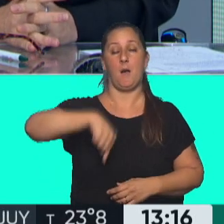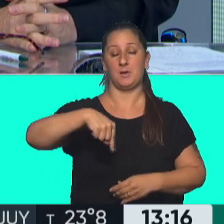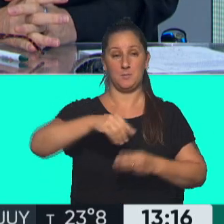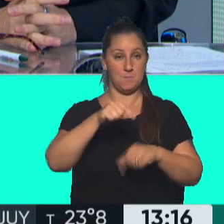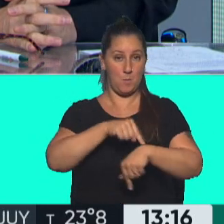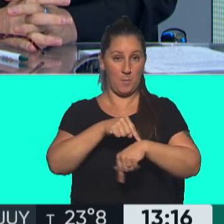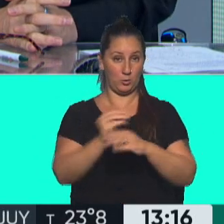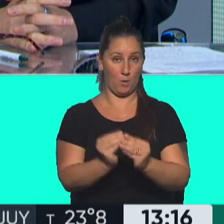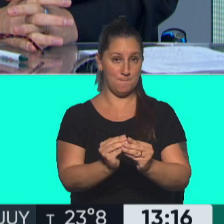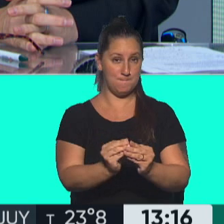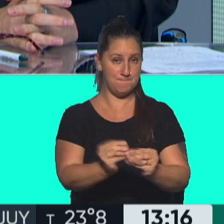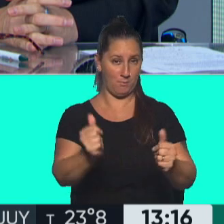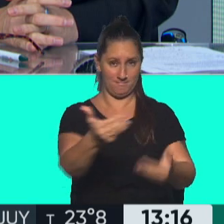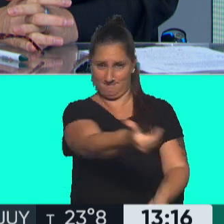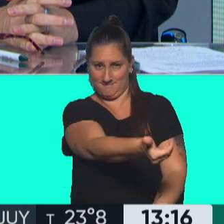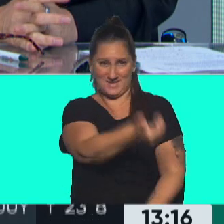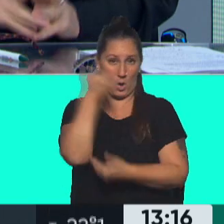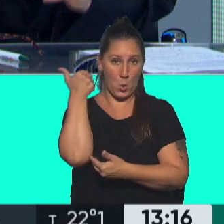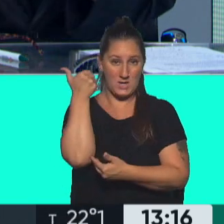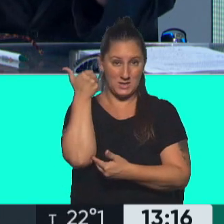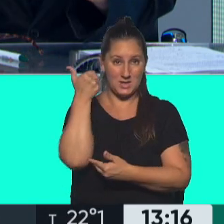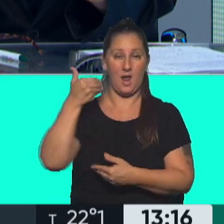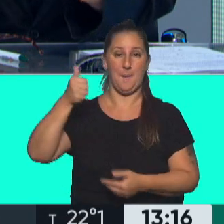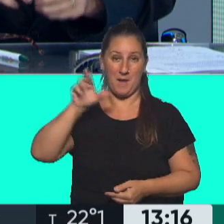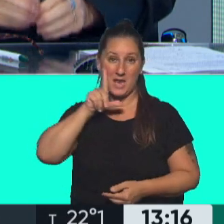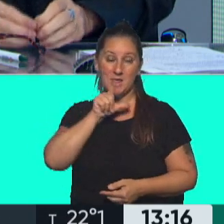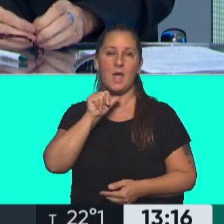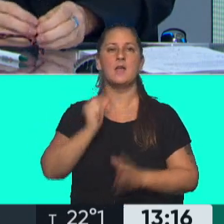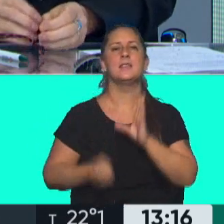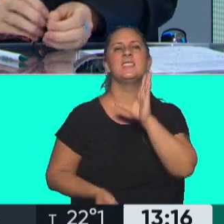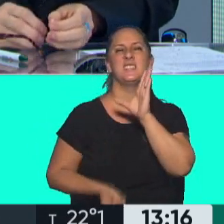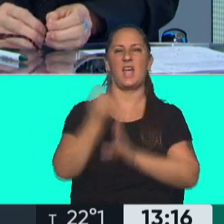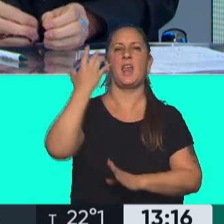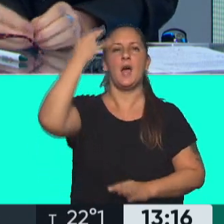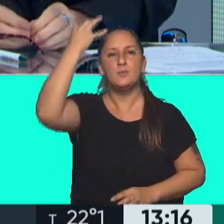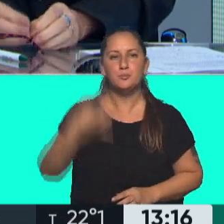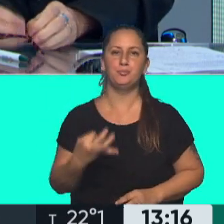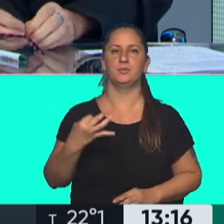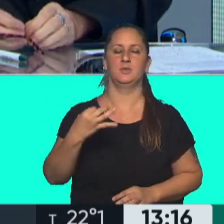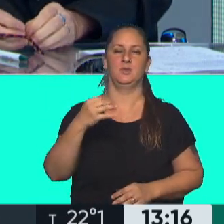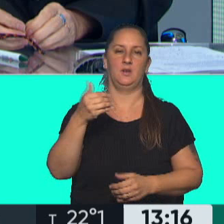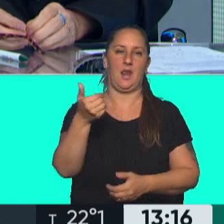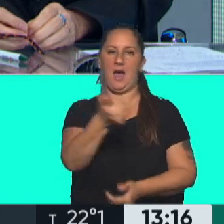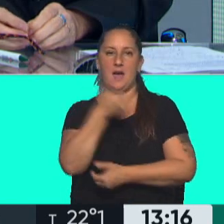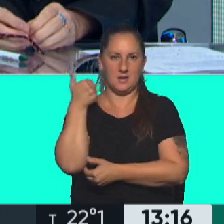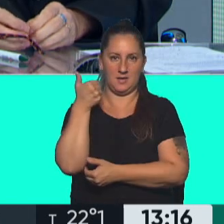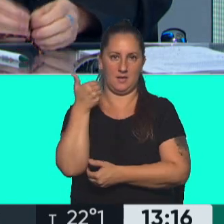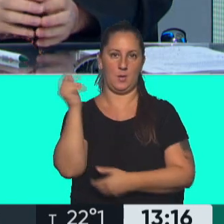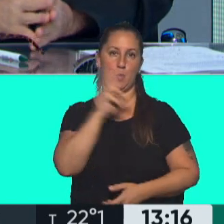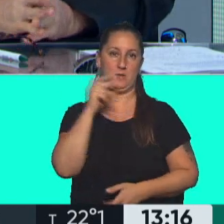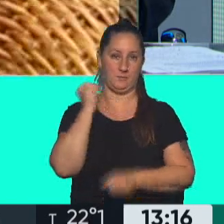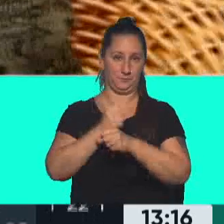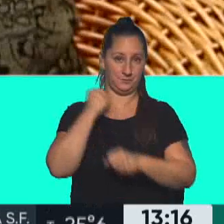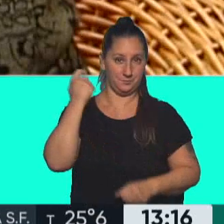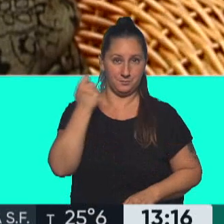desaparición forzada no es que se crea la figura penal de trata de personas a tratamiento no existía una mujer que